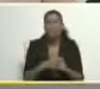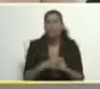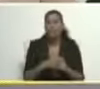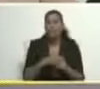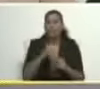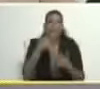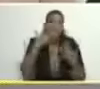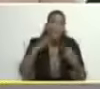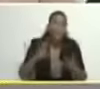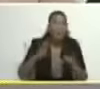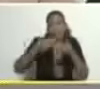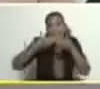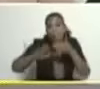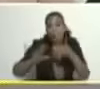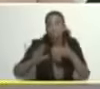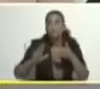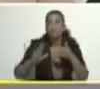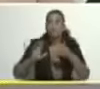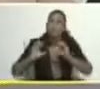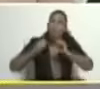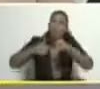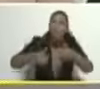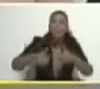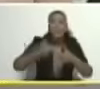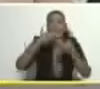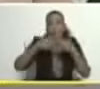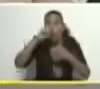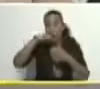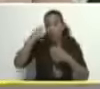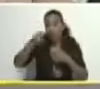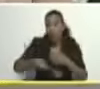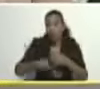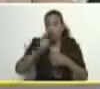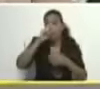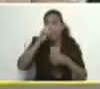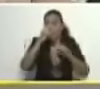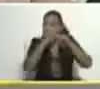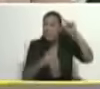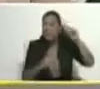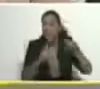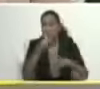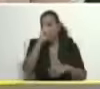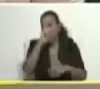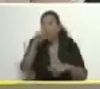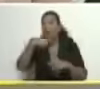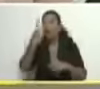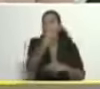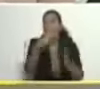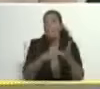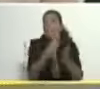que en el próximo ciclo, que comienza el próximo año, a mediados del próximo año,